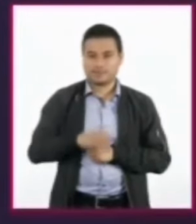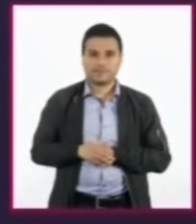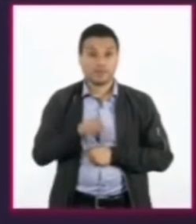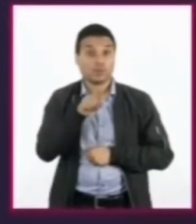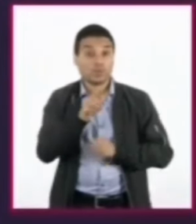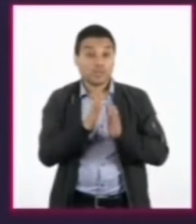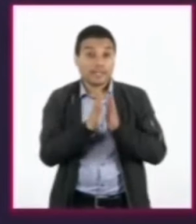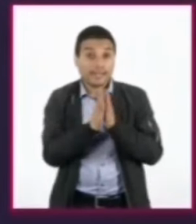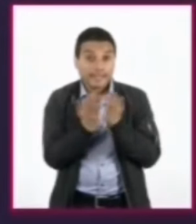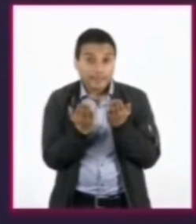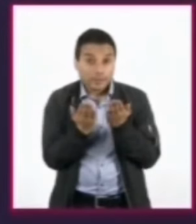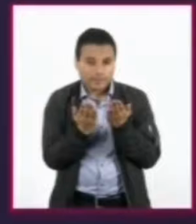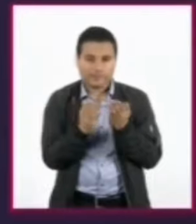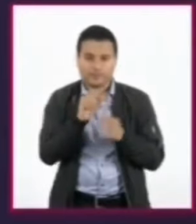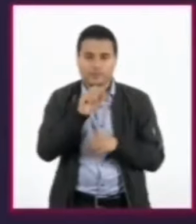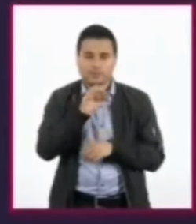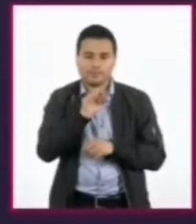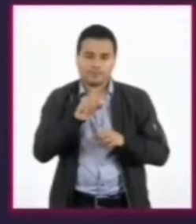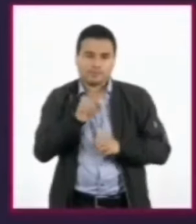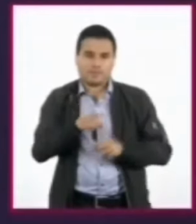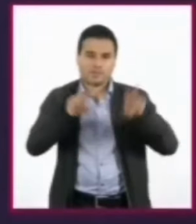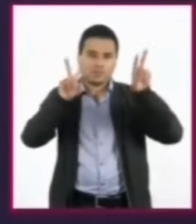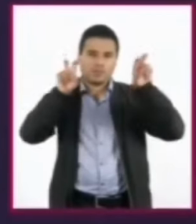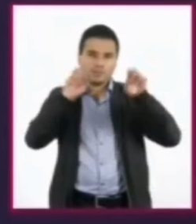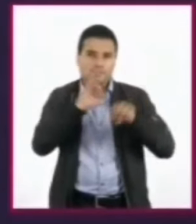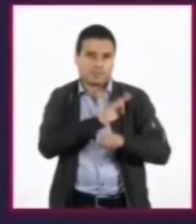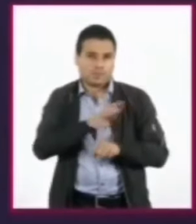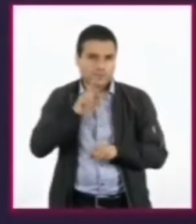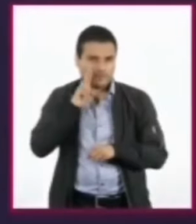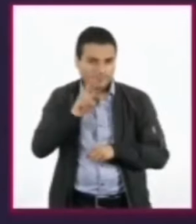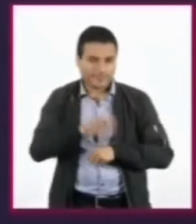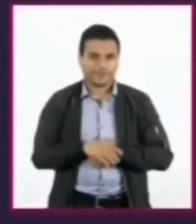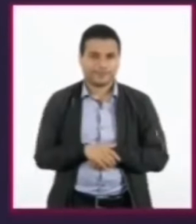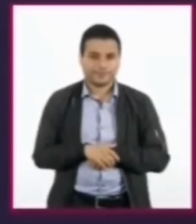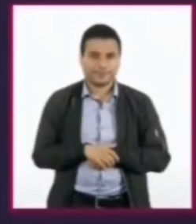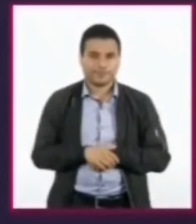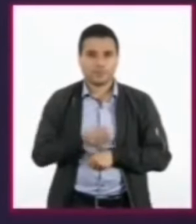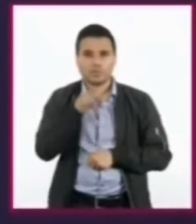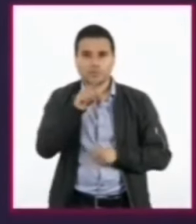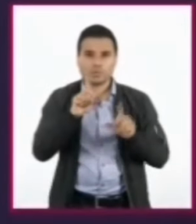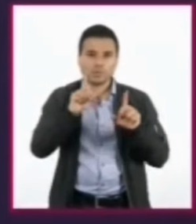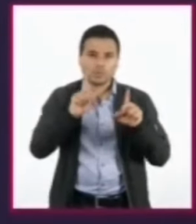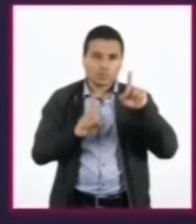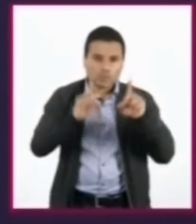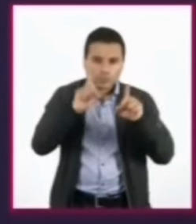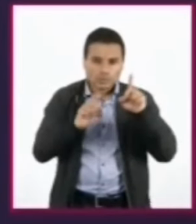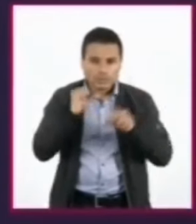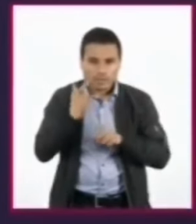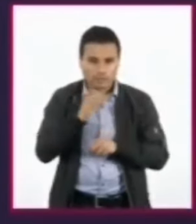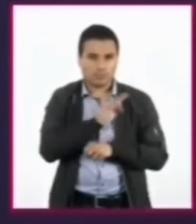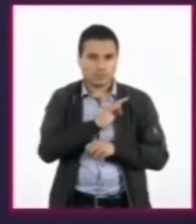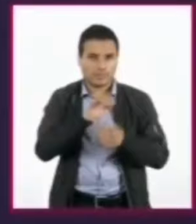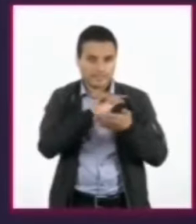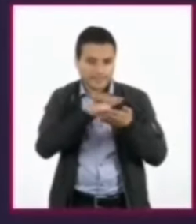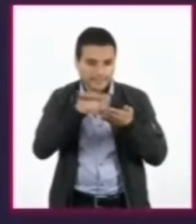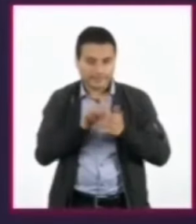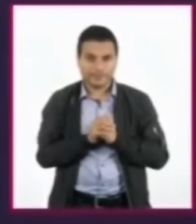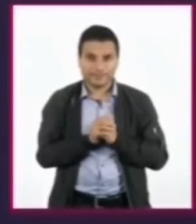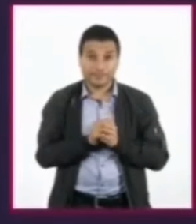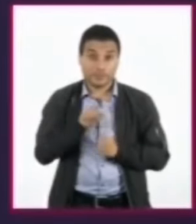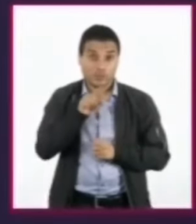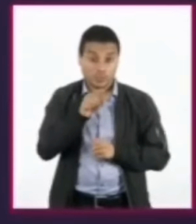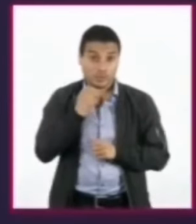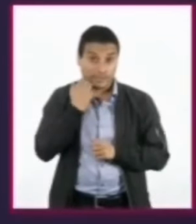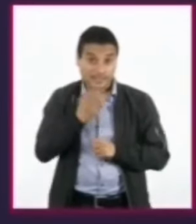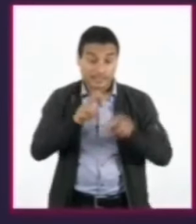texto también pueden consultar el tema que hemos estudiado en esta sesión para aclarar cualquier duda. Si les interesa saber